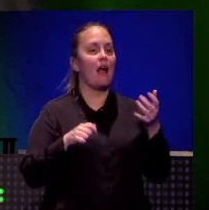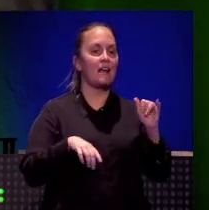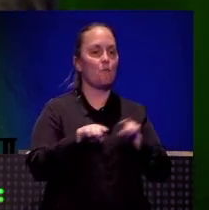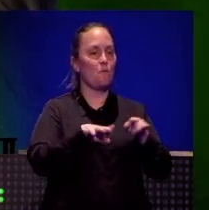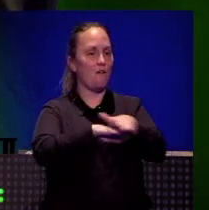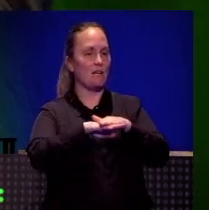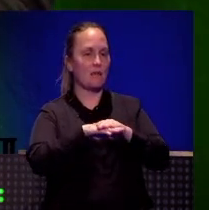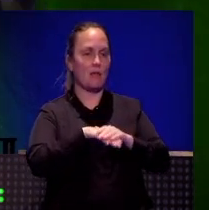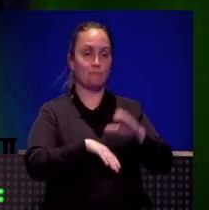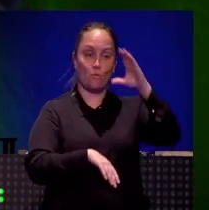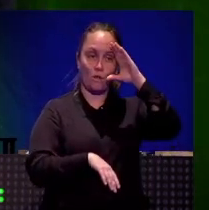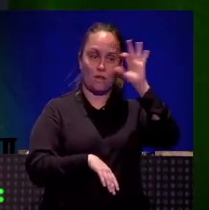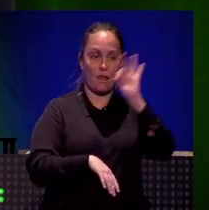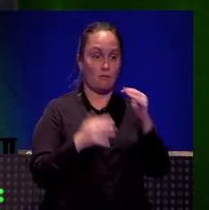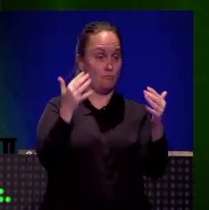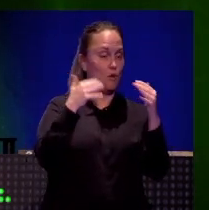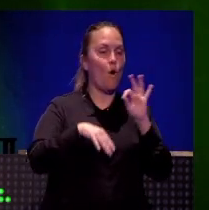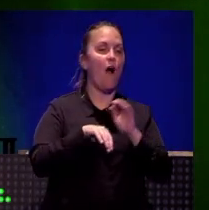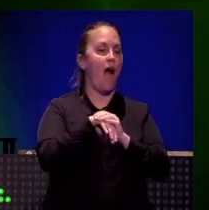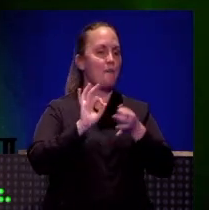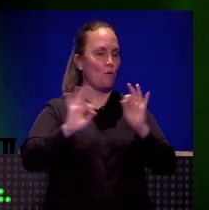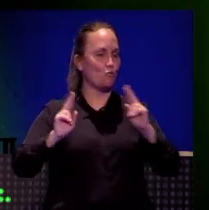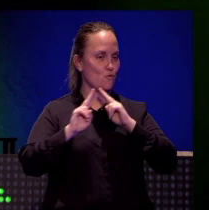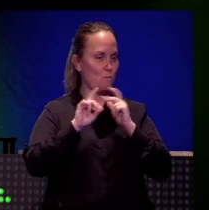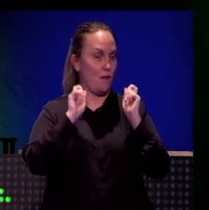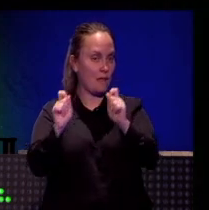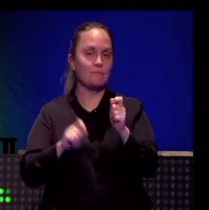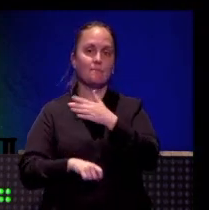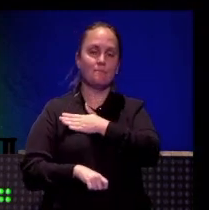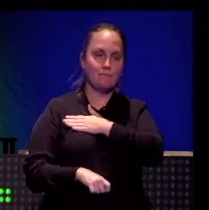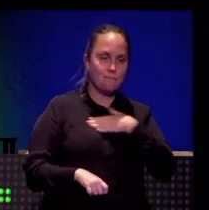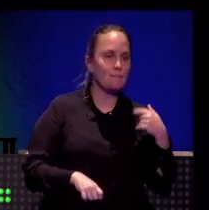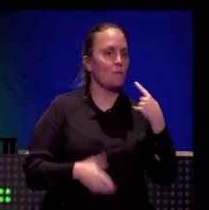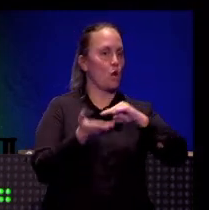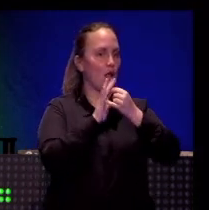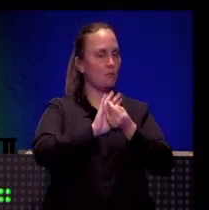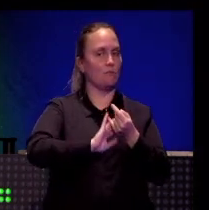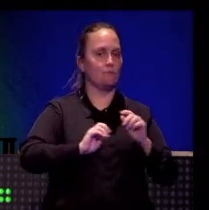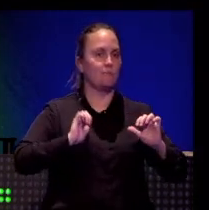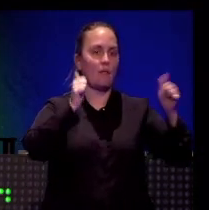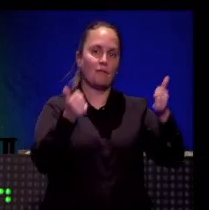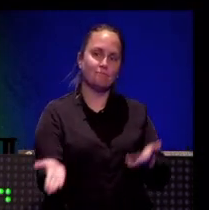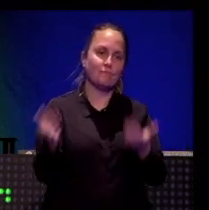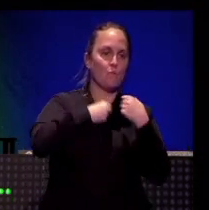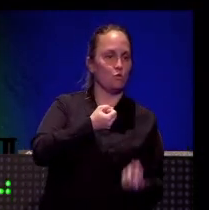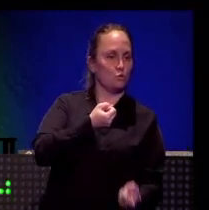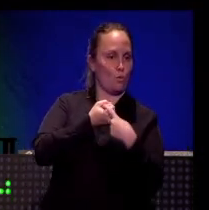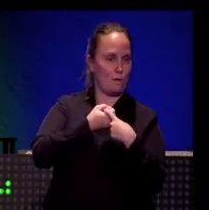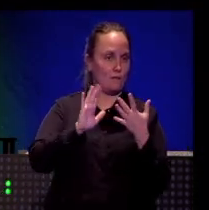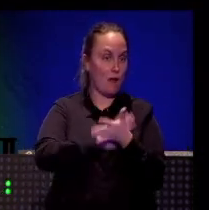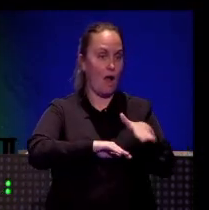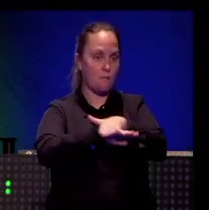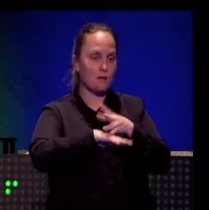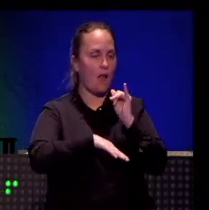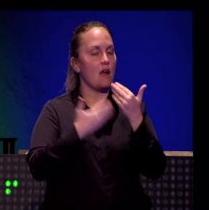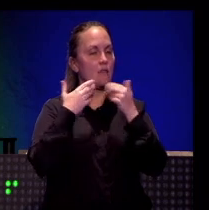llamo para que al mirar me apoyé me lo voy a comenzar este proyecto y mira necesito que se suscriban o cualquiera y sé que voy a tener una buena base por por